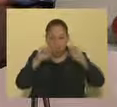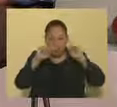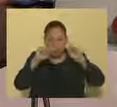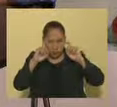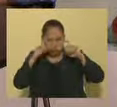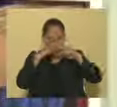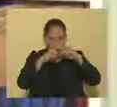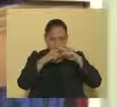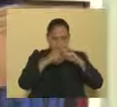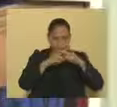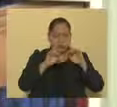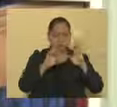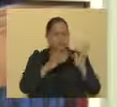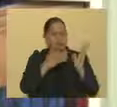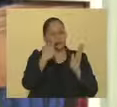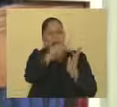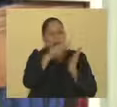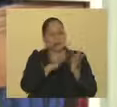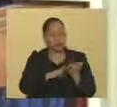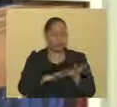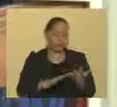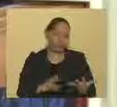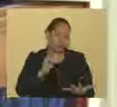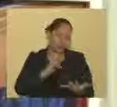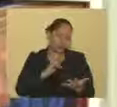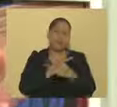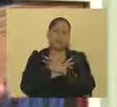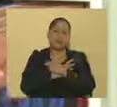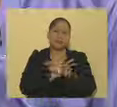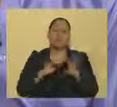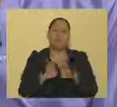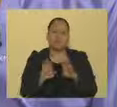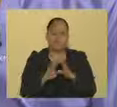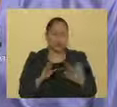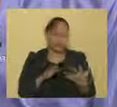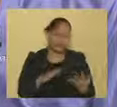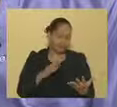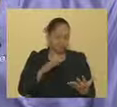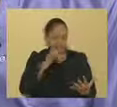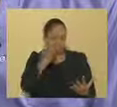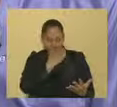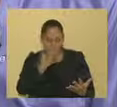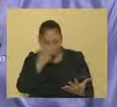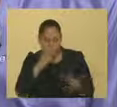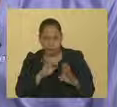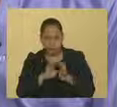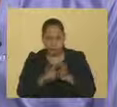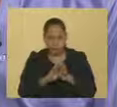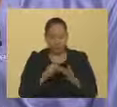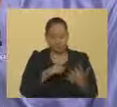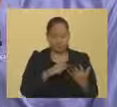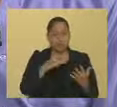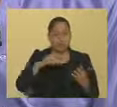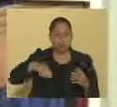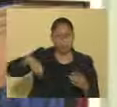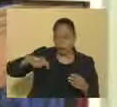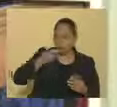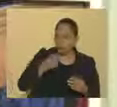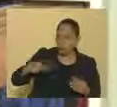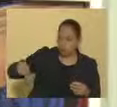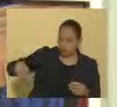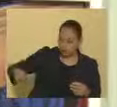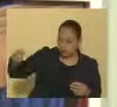por ejemplo, de mano para ver edad ósea, en donde a veces hay una discrepancia entre la edad cronológica que tiene el